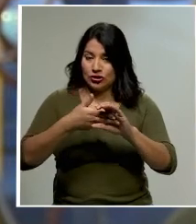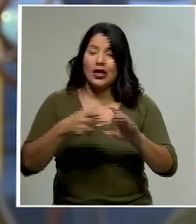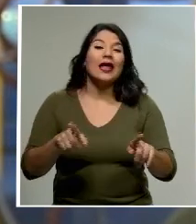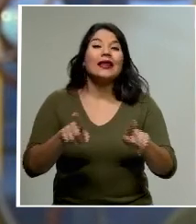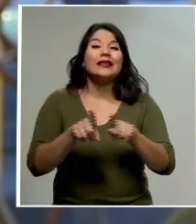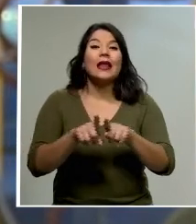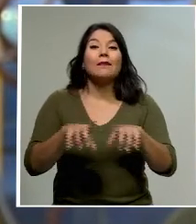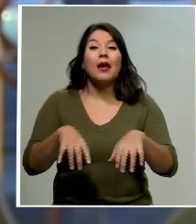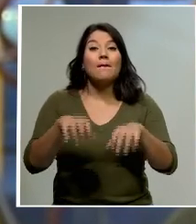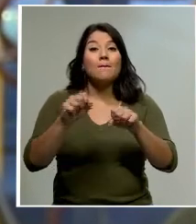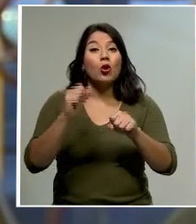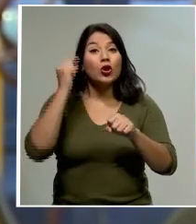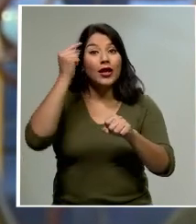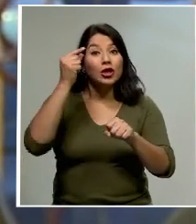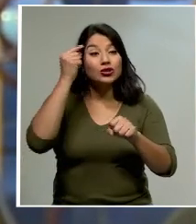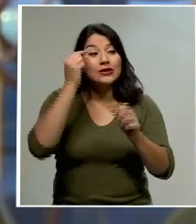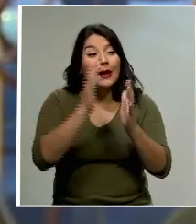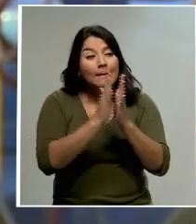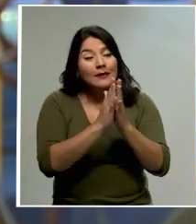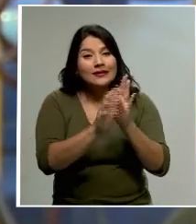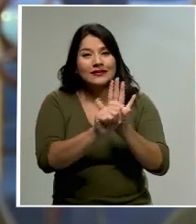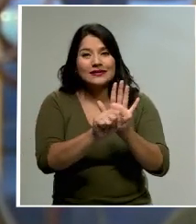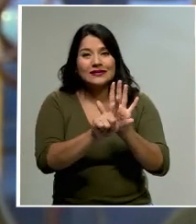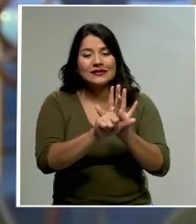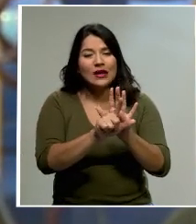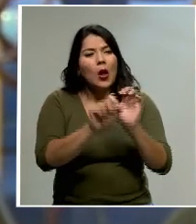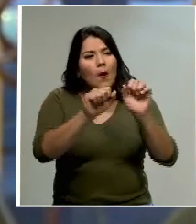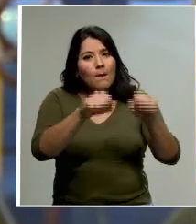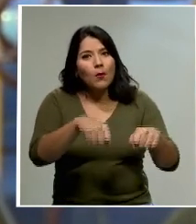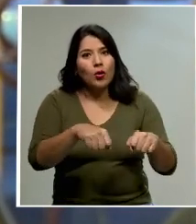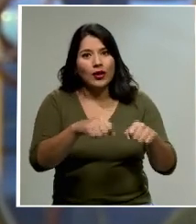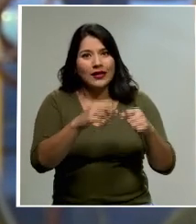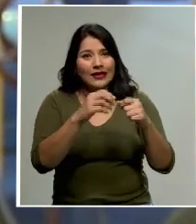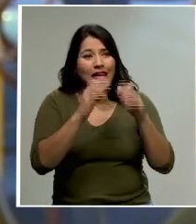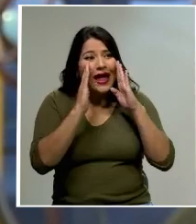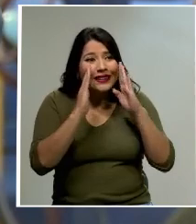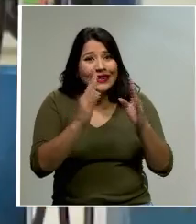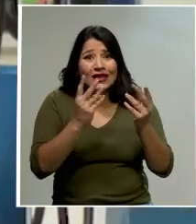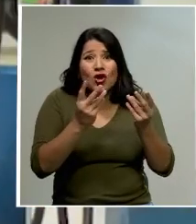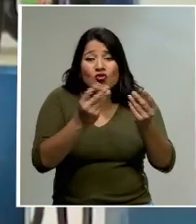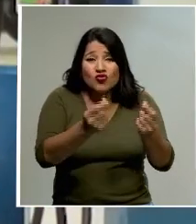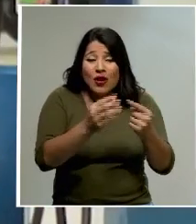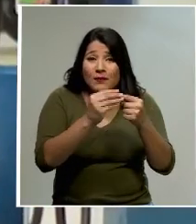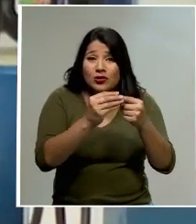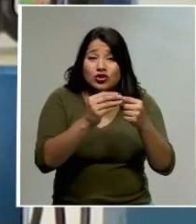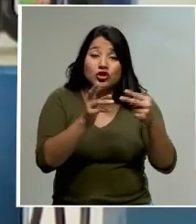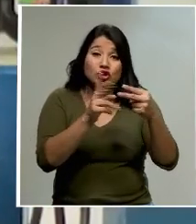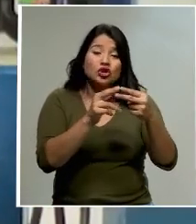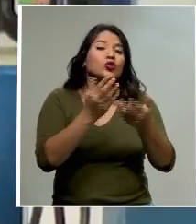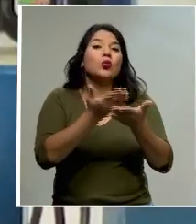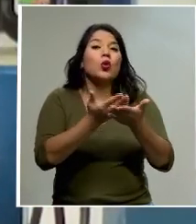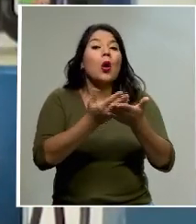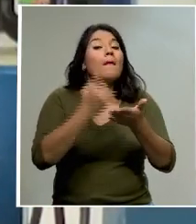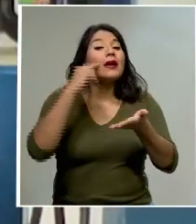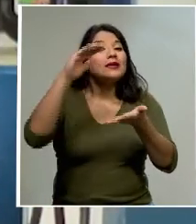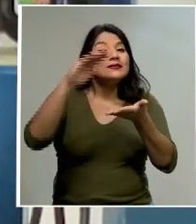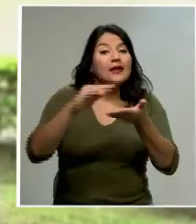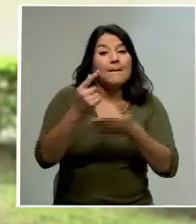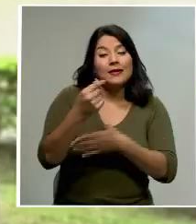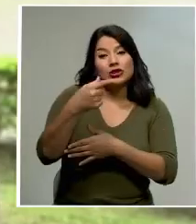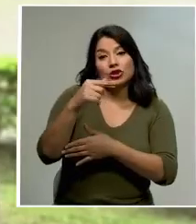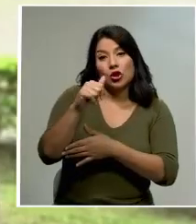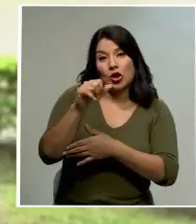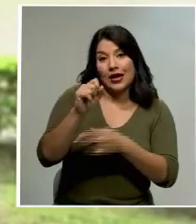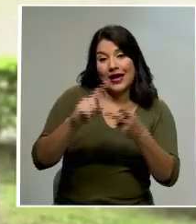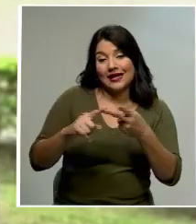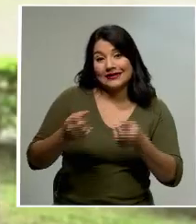Poder Ejecutivo solicitó a la Asamblea Legislativa priorizar 2 iniciativas para reducir el precio del gas y gastos de recope. Una de